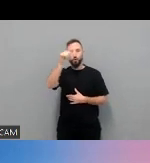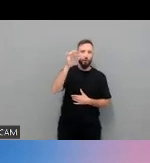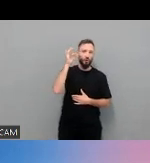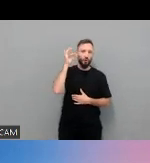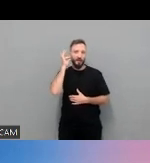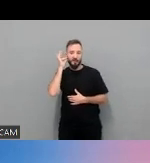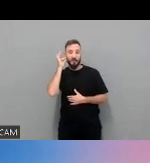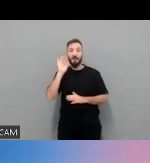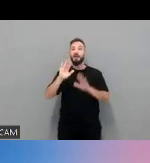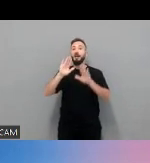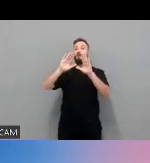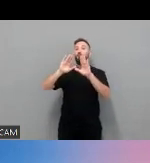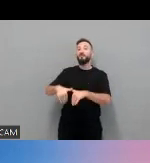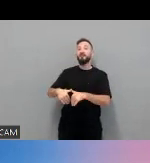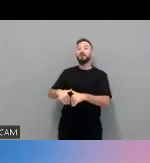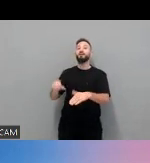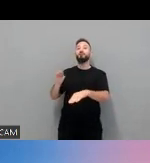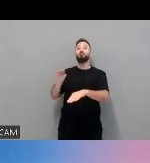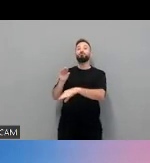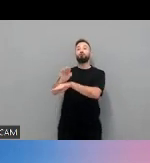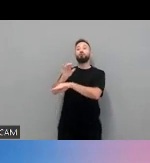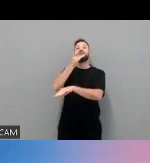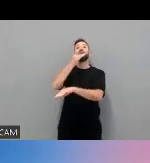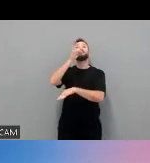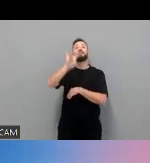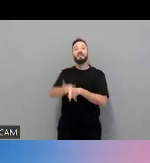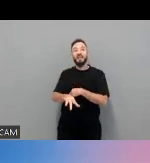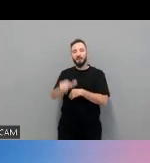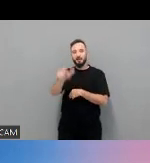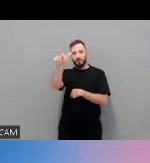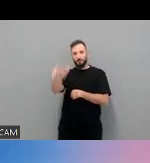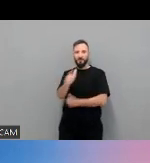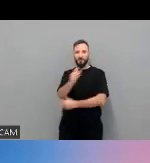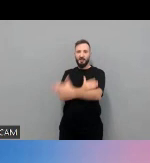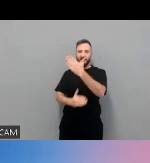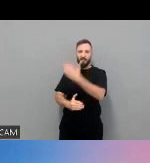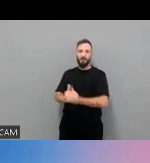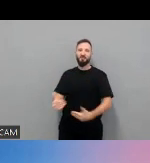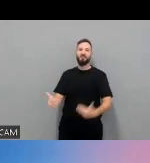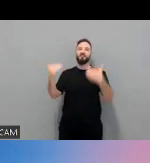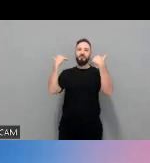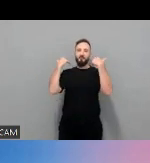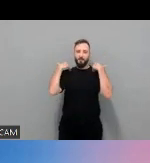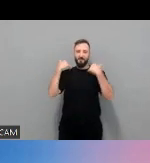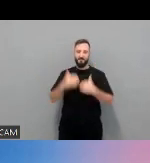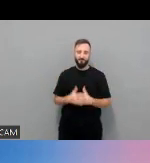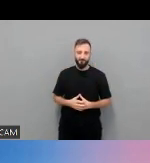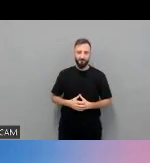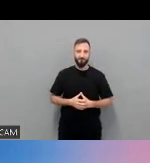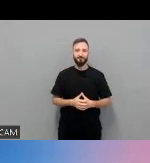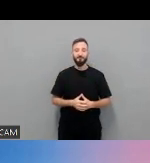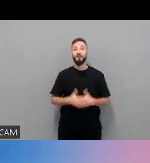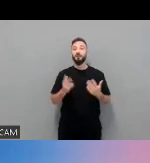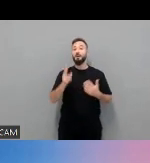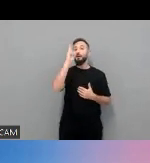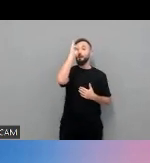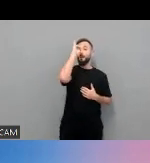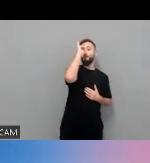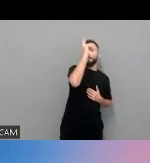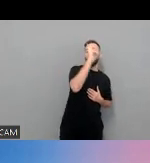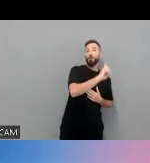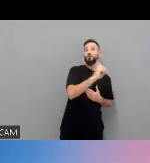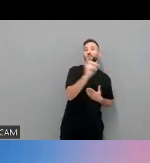quien causa esa prestación es la persona con discapacidad, ¿vale? La pensión no